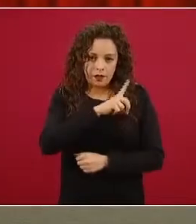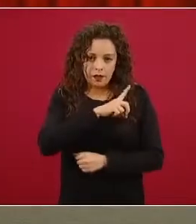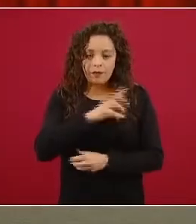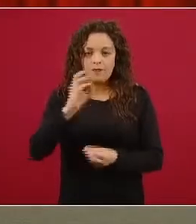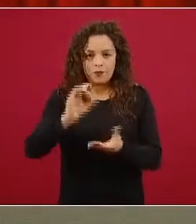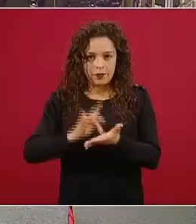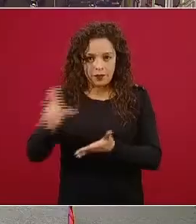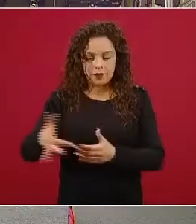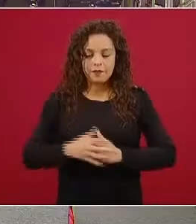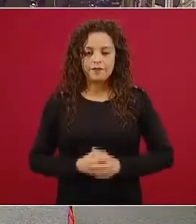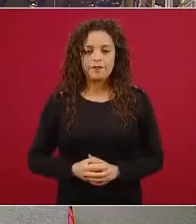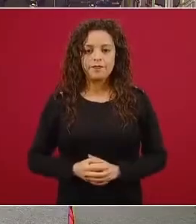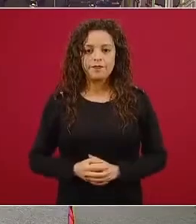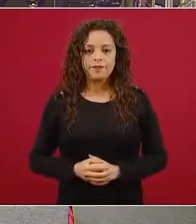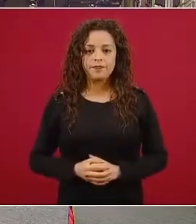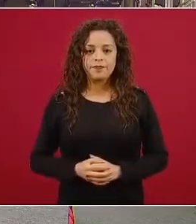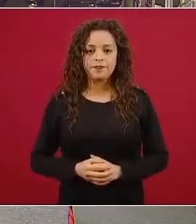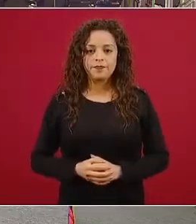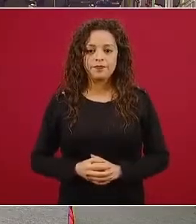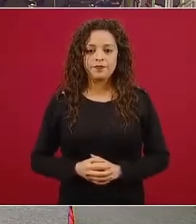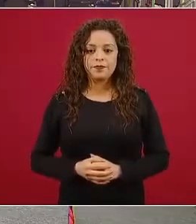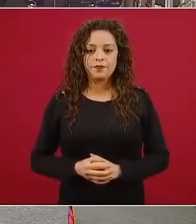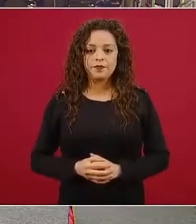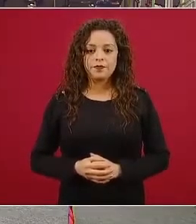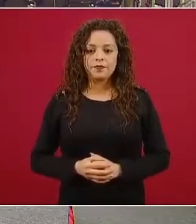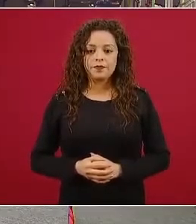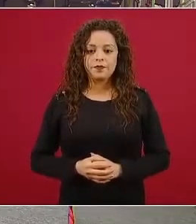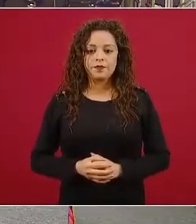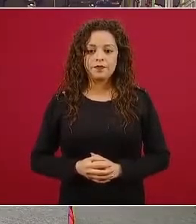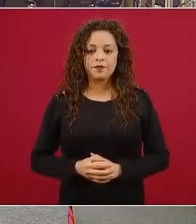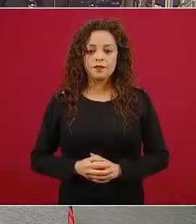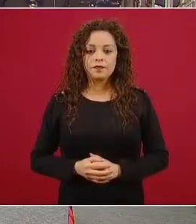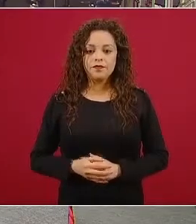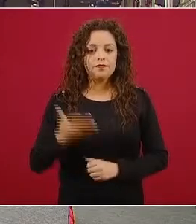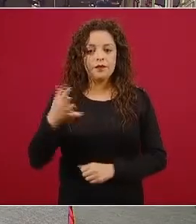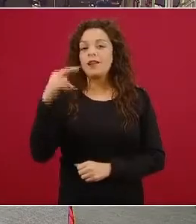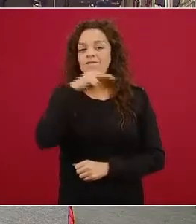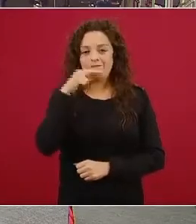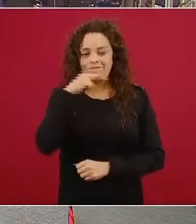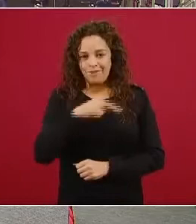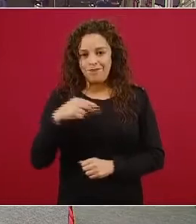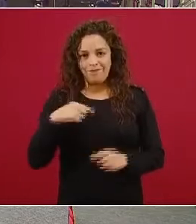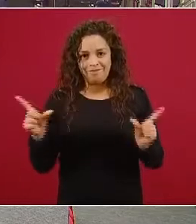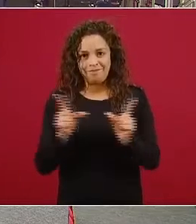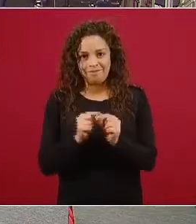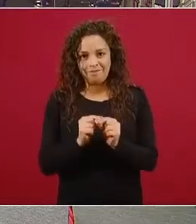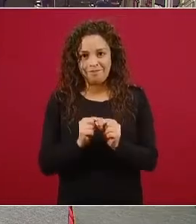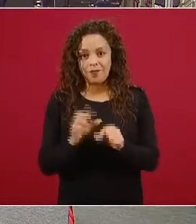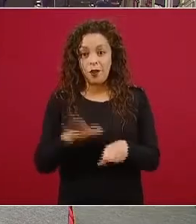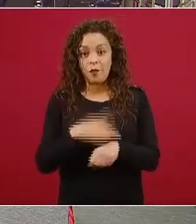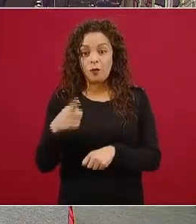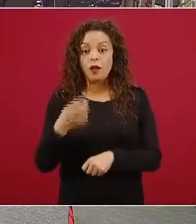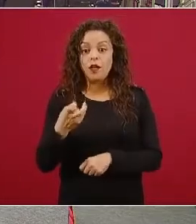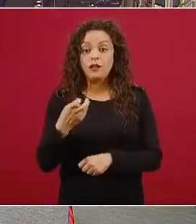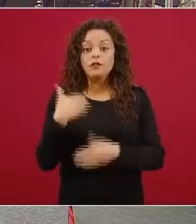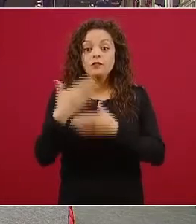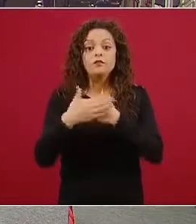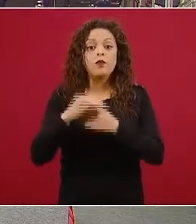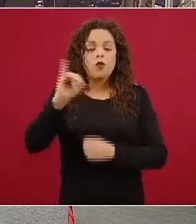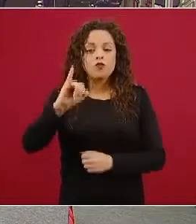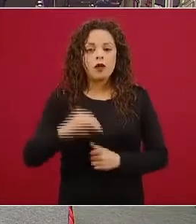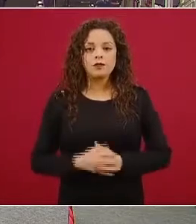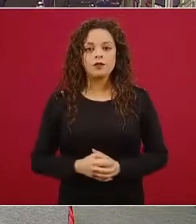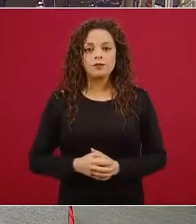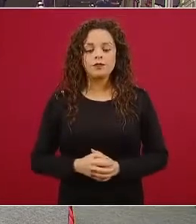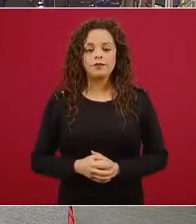Rueda, por favor. Y nos queda un minuto. Sí, rapidísimo, porque esto ya va a ser el jueves. Rivelino Rueda,